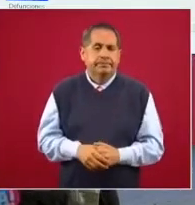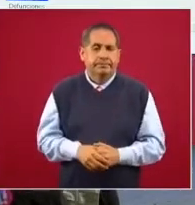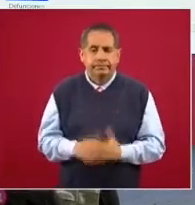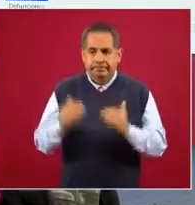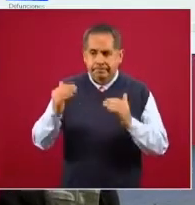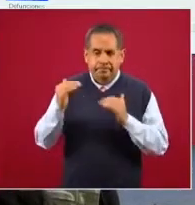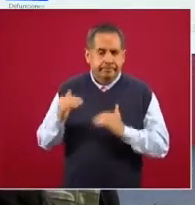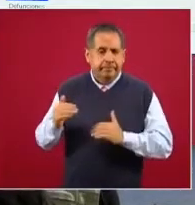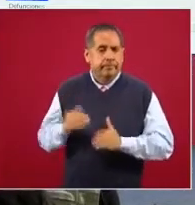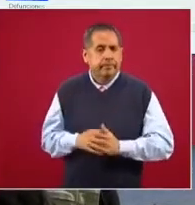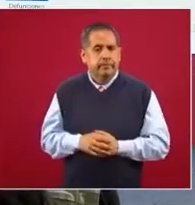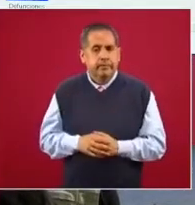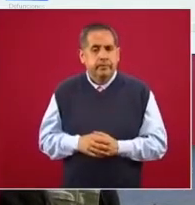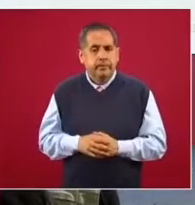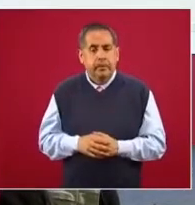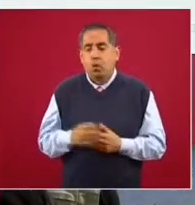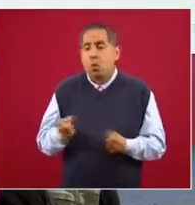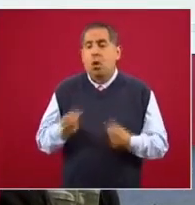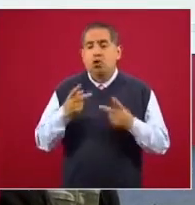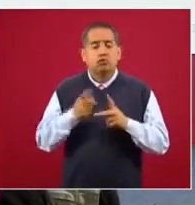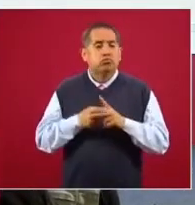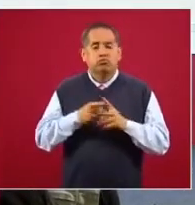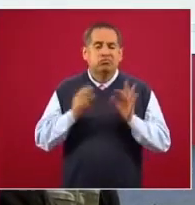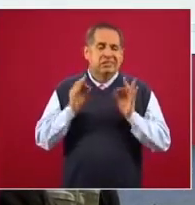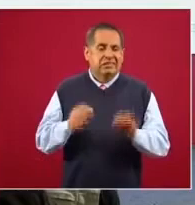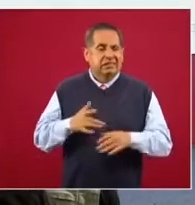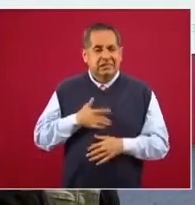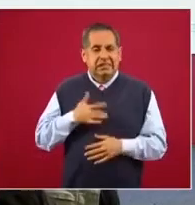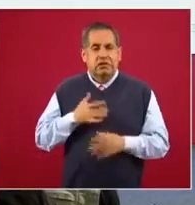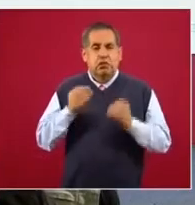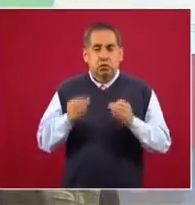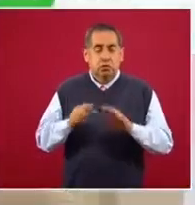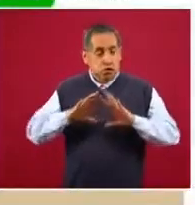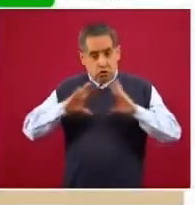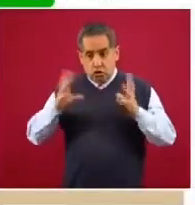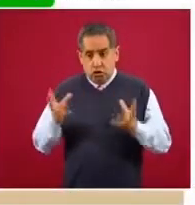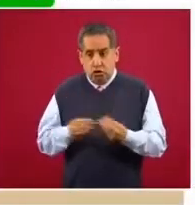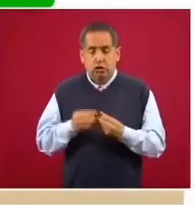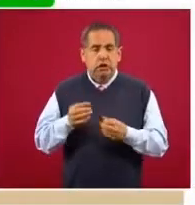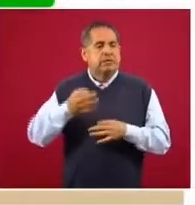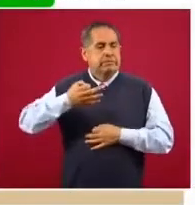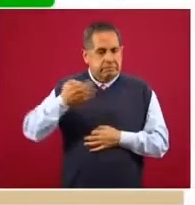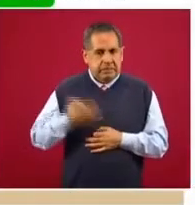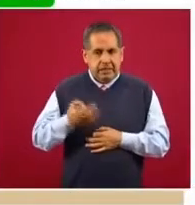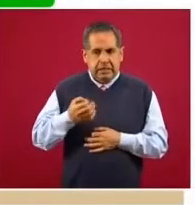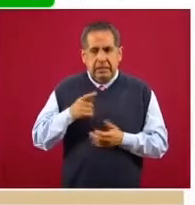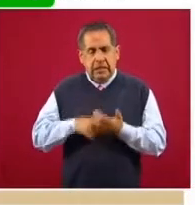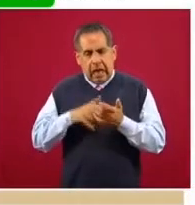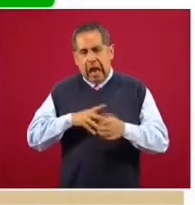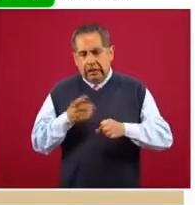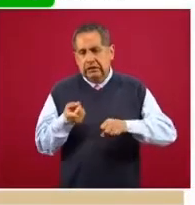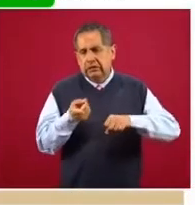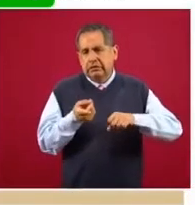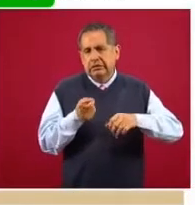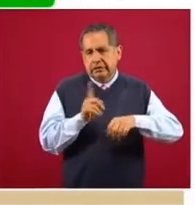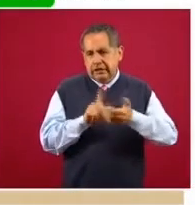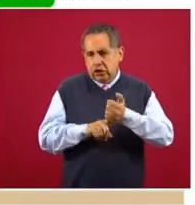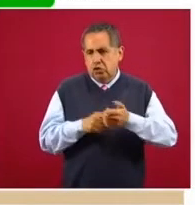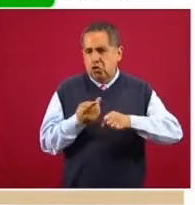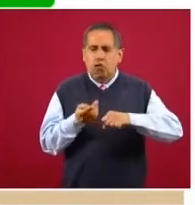siguiente diapositiva. Vamos a ver ahora los casos estimados, recordando que los estimados son todos los casos confirmados, a los cuales le